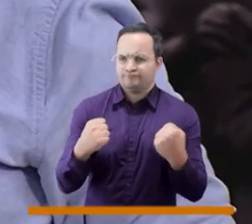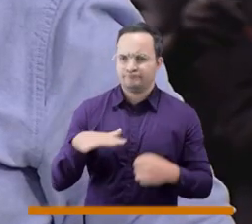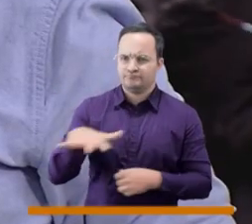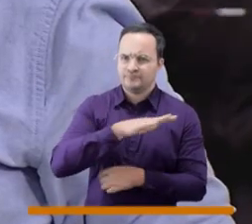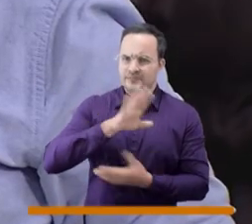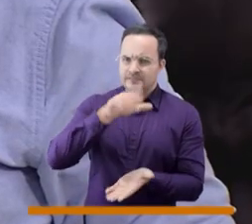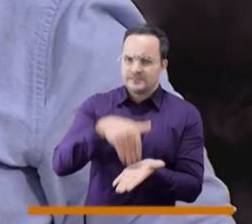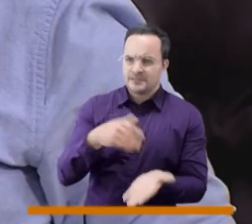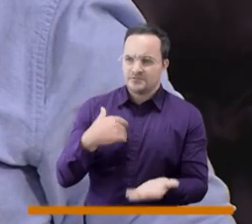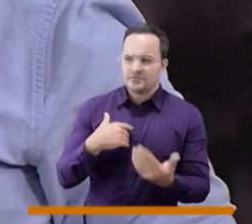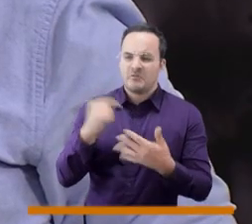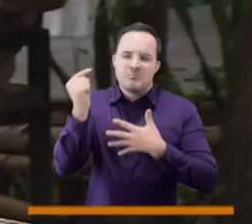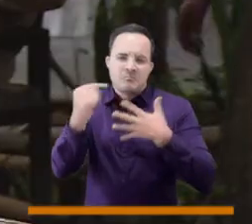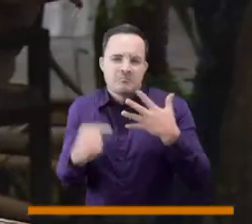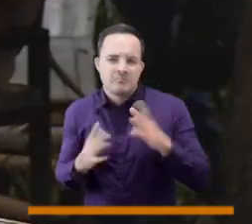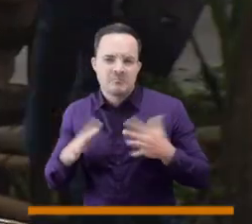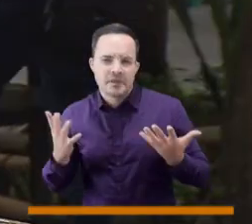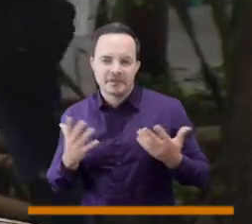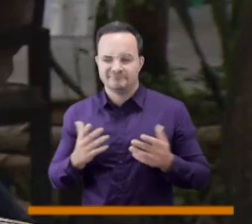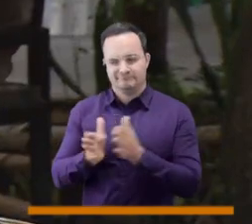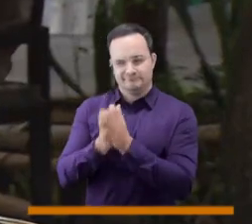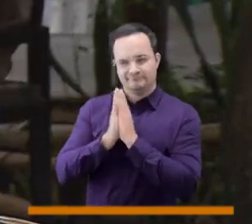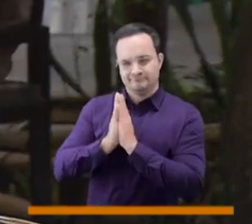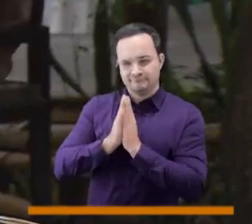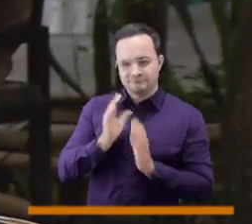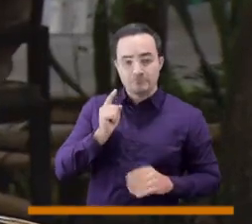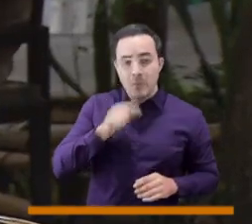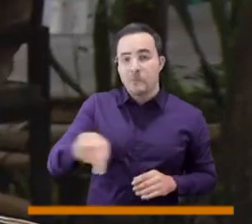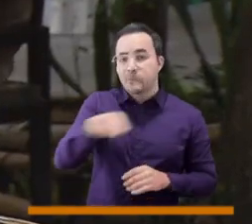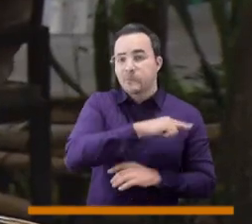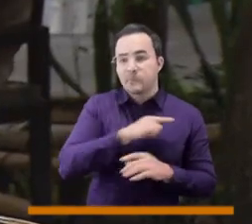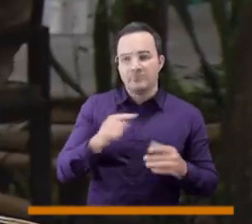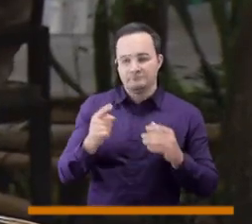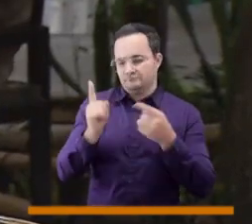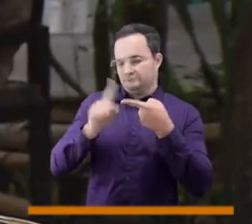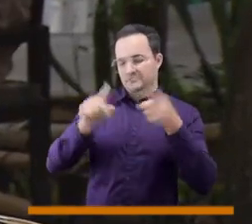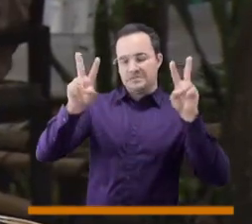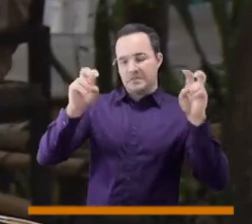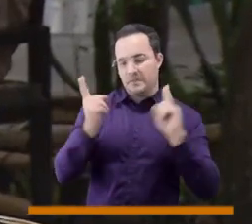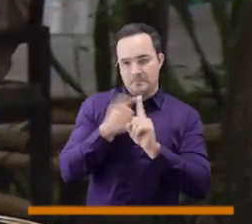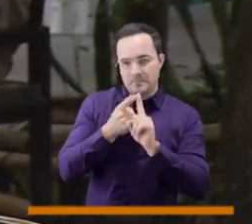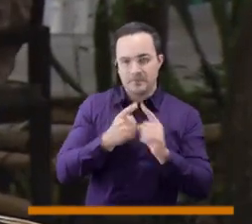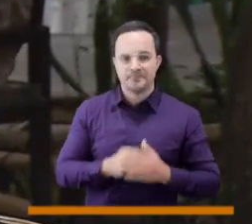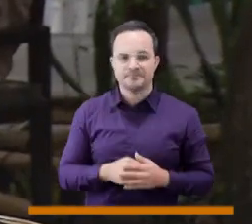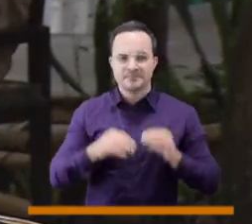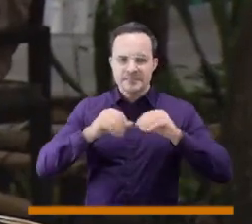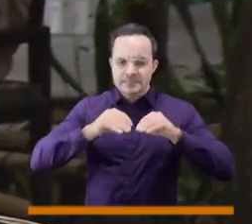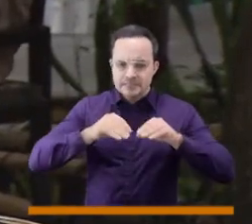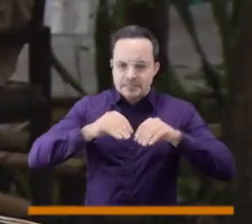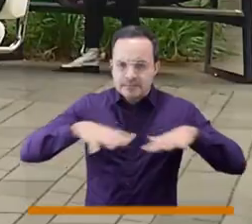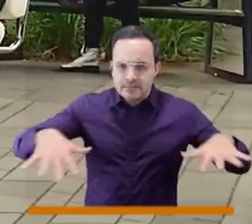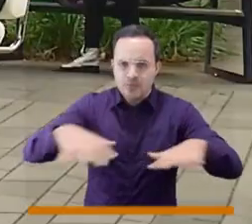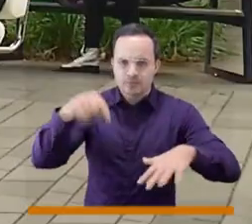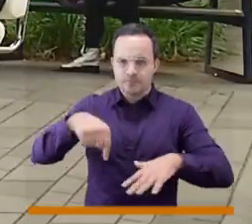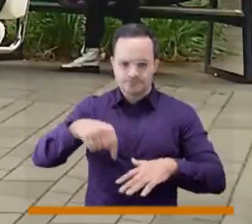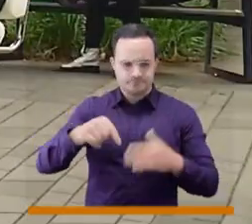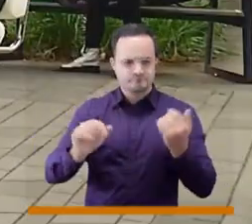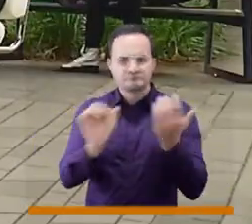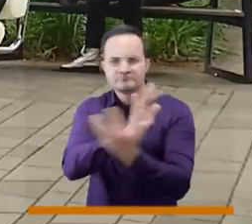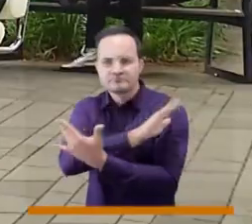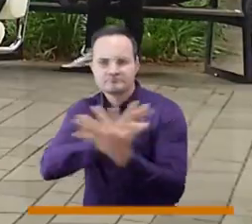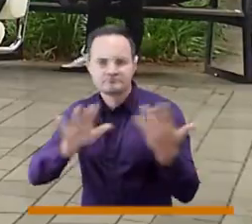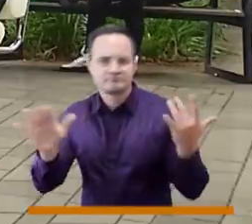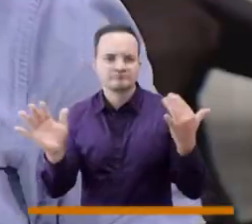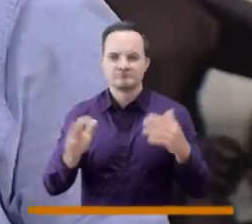territorio estratégico de la ciudad, y empecemos por el espacio público, su uso, su usufructo. ¿A usted le está preocupando cómo